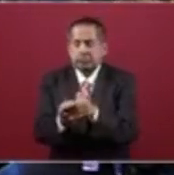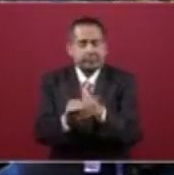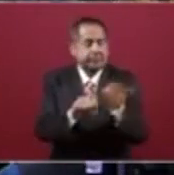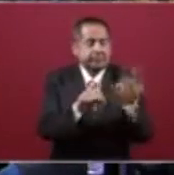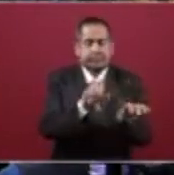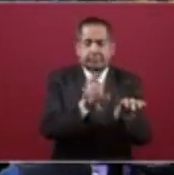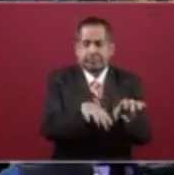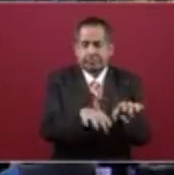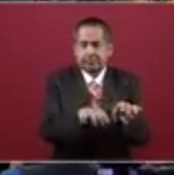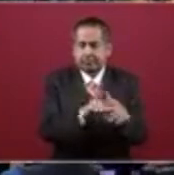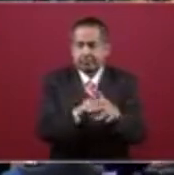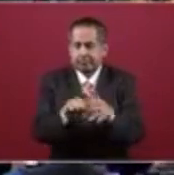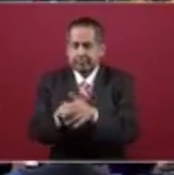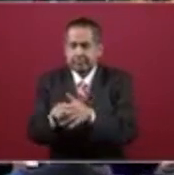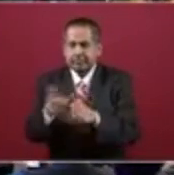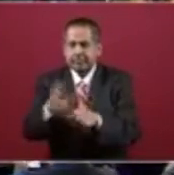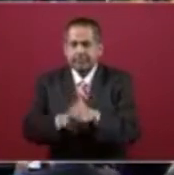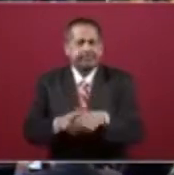hospitales